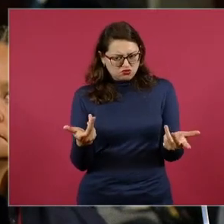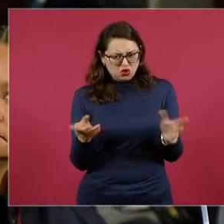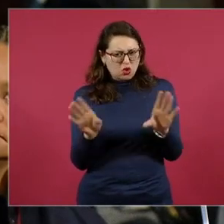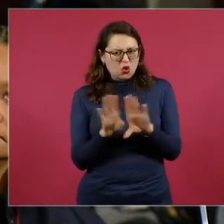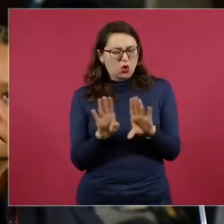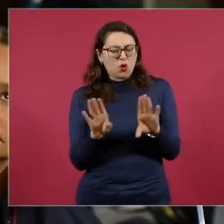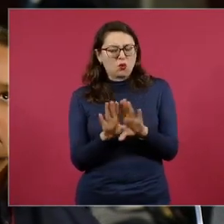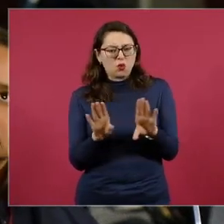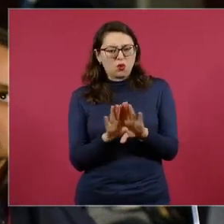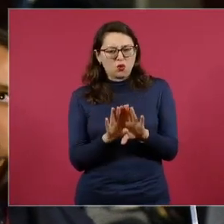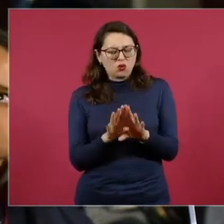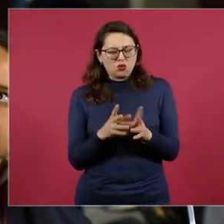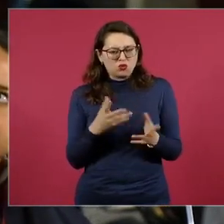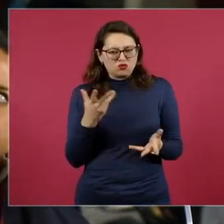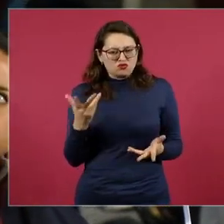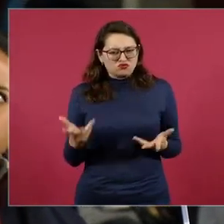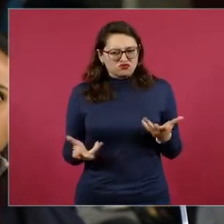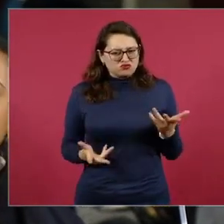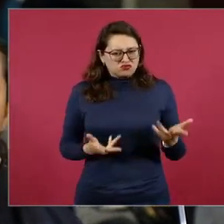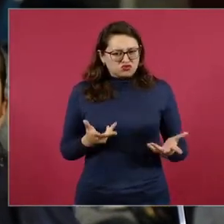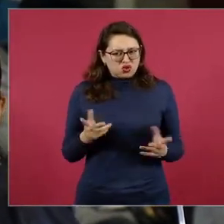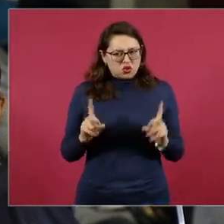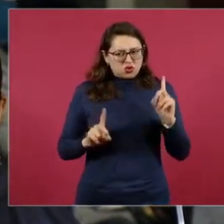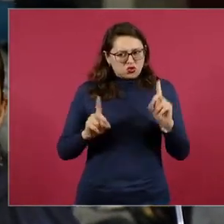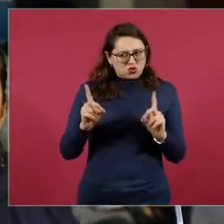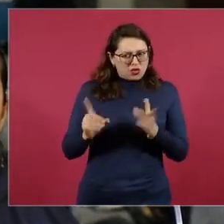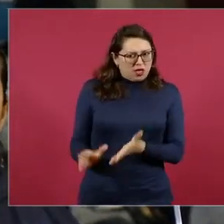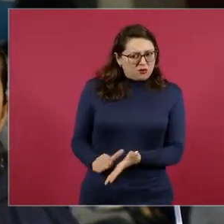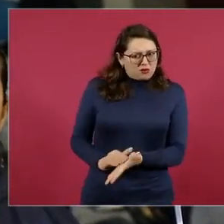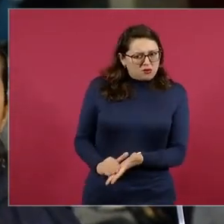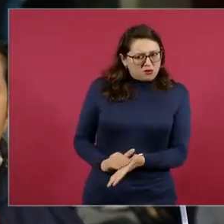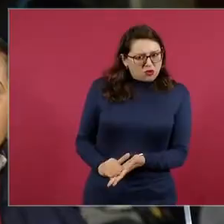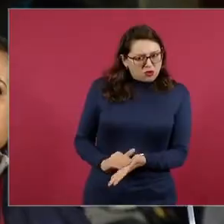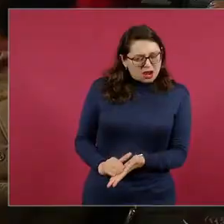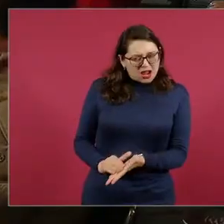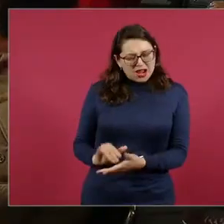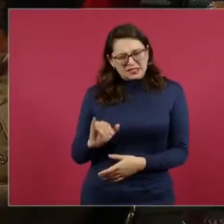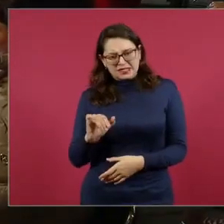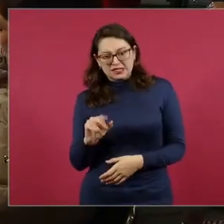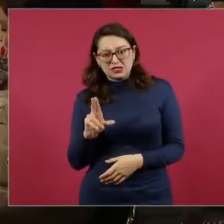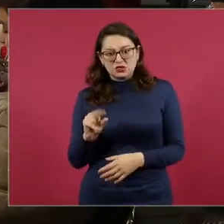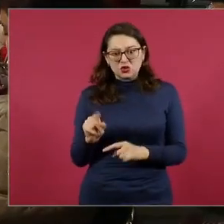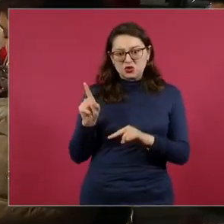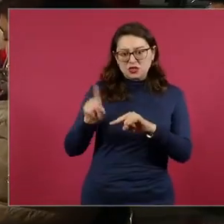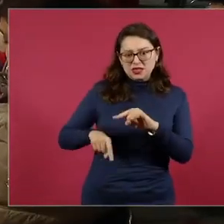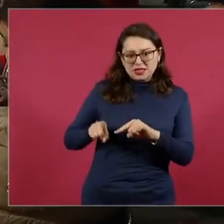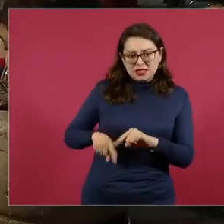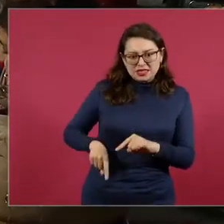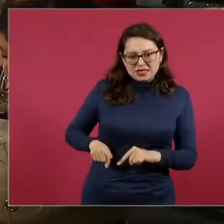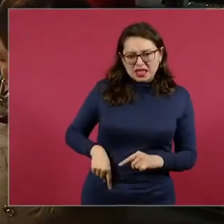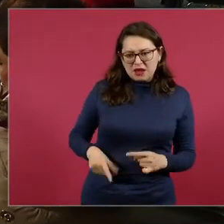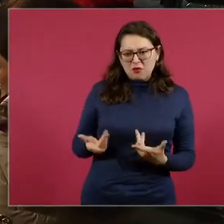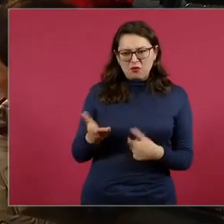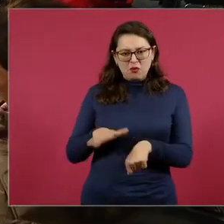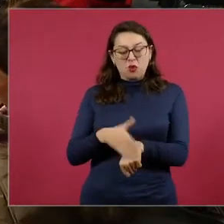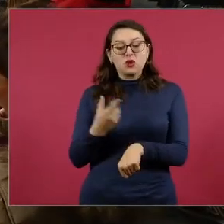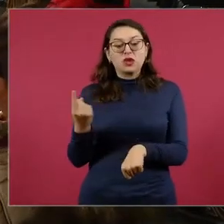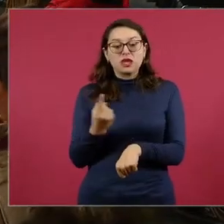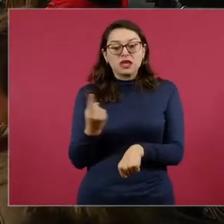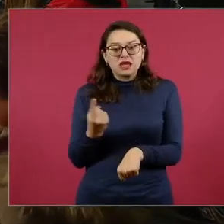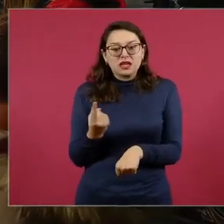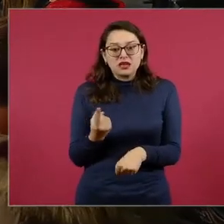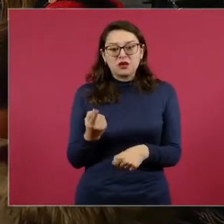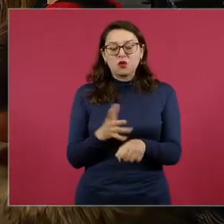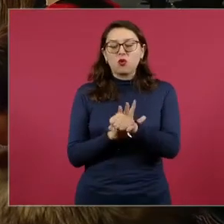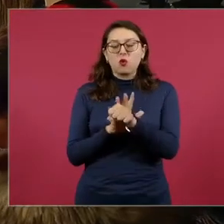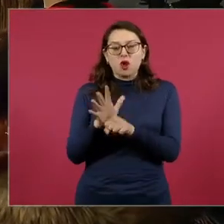de por eso hacemos la pregunta de cómo es que se eliminan los nombres, por qué